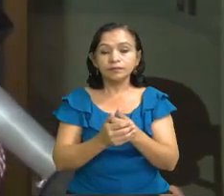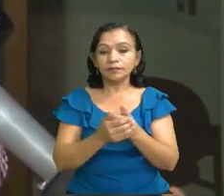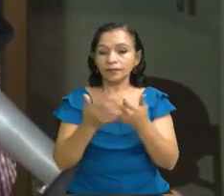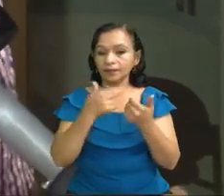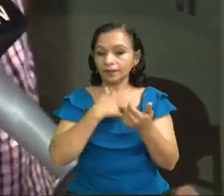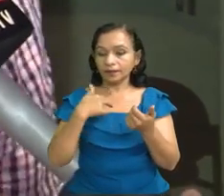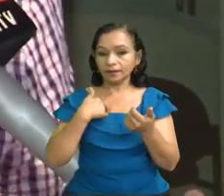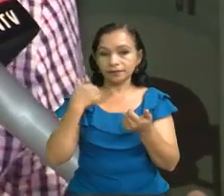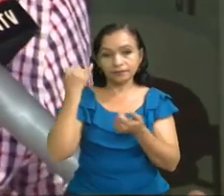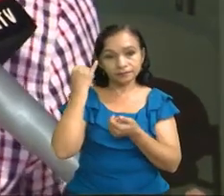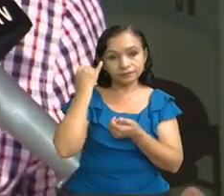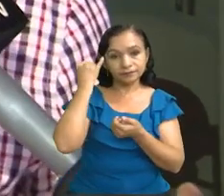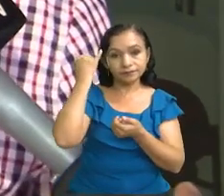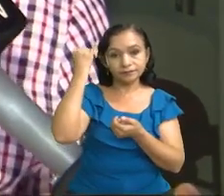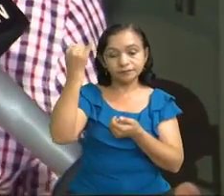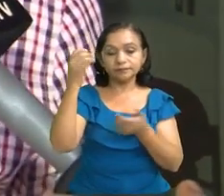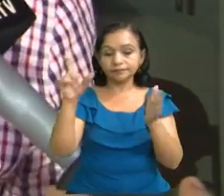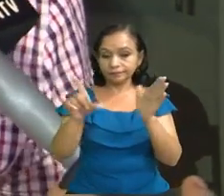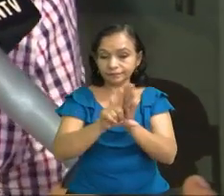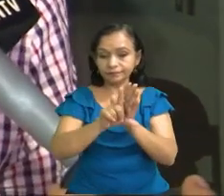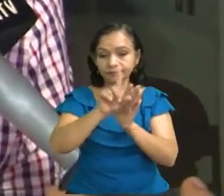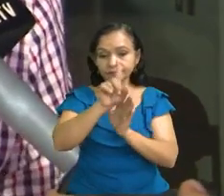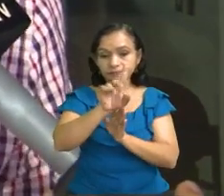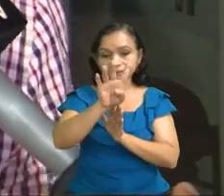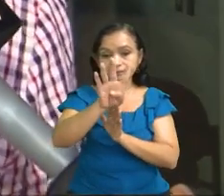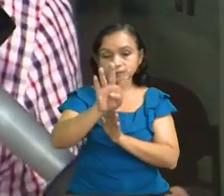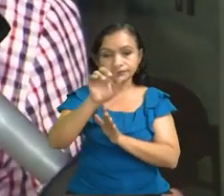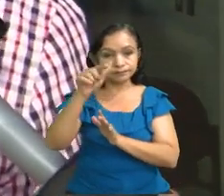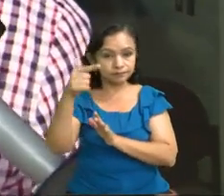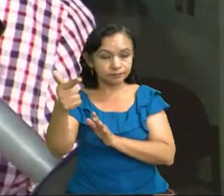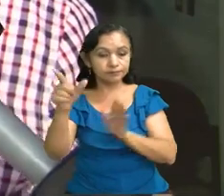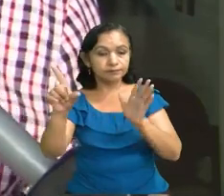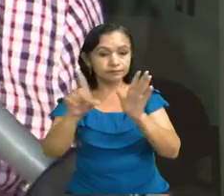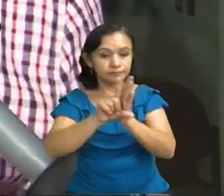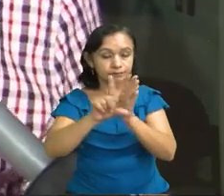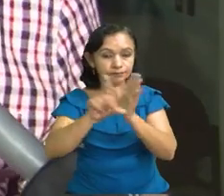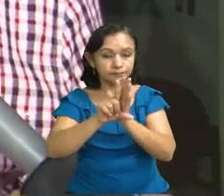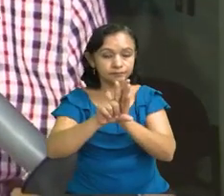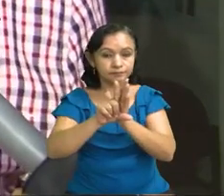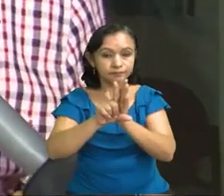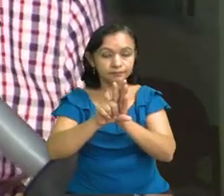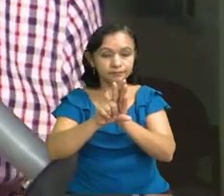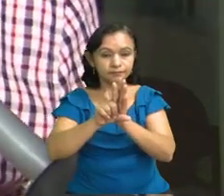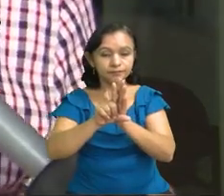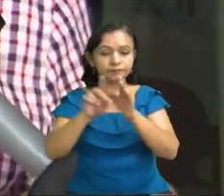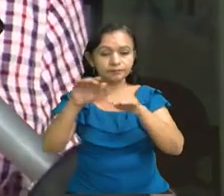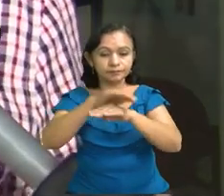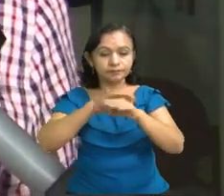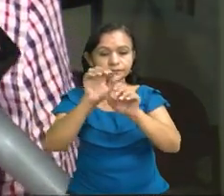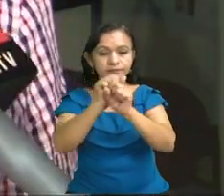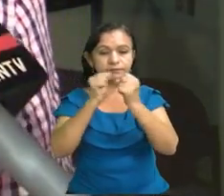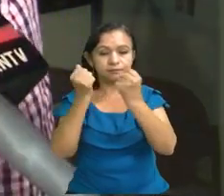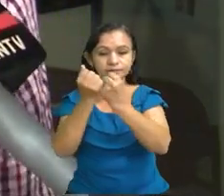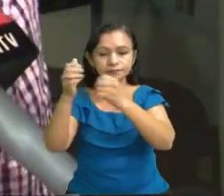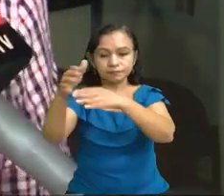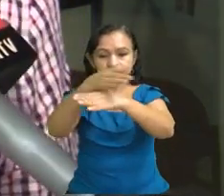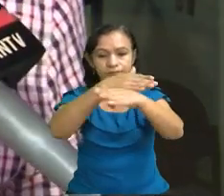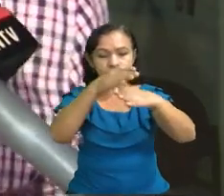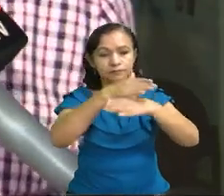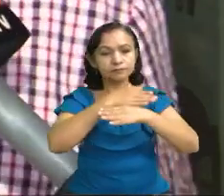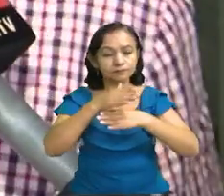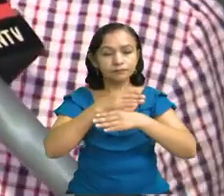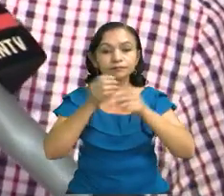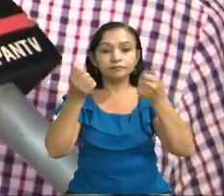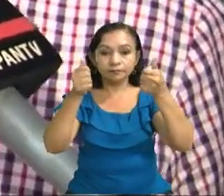promocionado la idea de reformar la ley 147, que es la ley para las personas jurídicas sin fines de